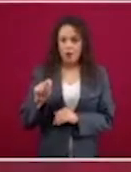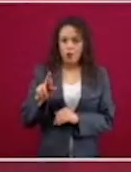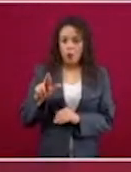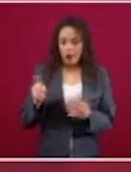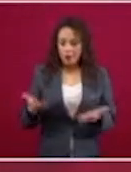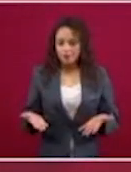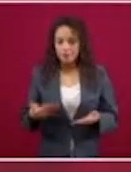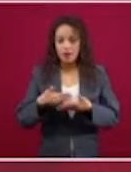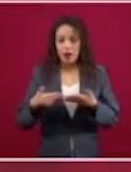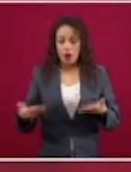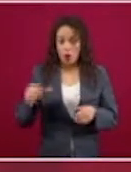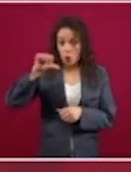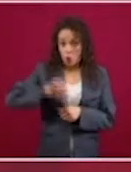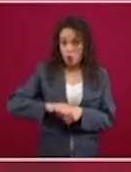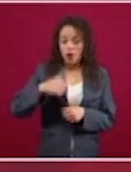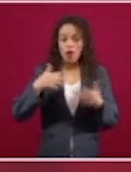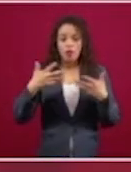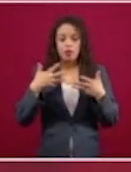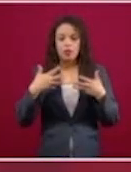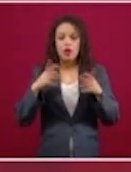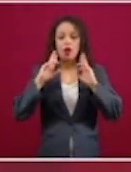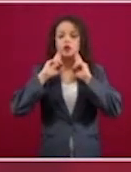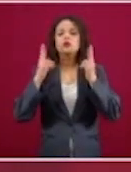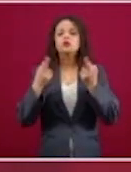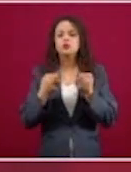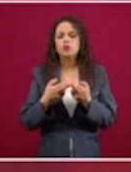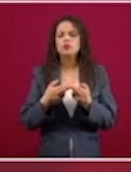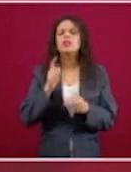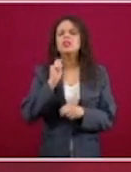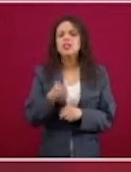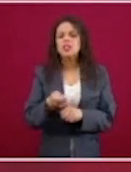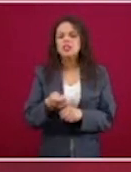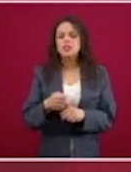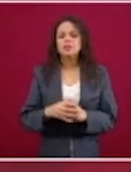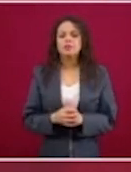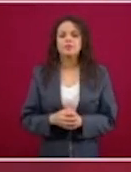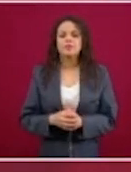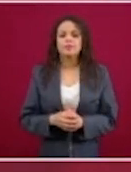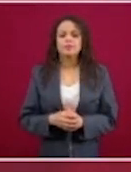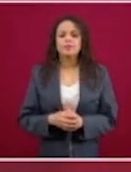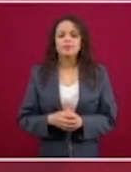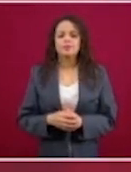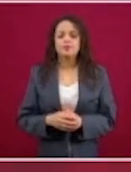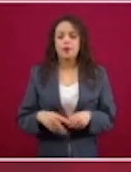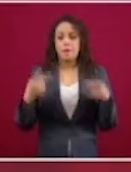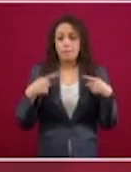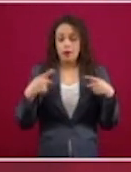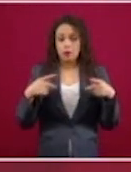Hoy tengo una reunión con los integrantes del Banco de